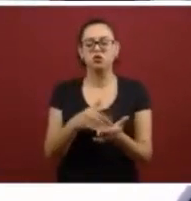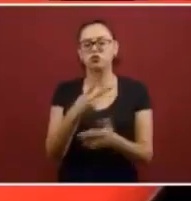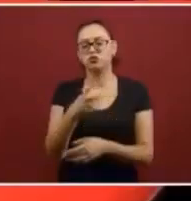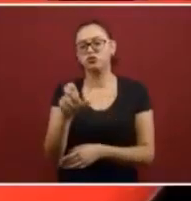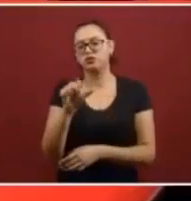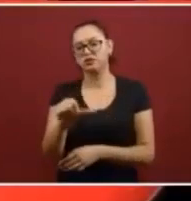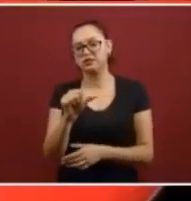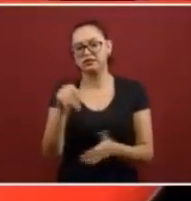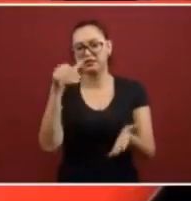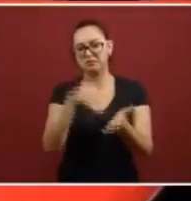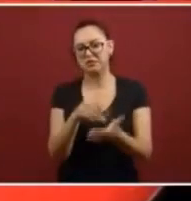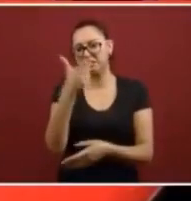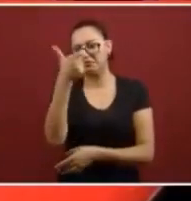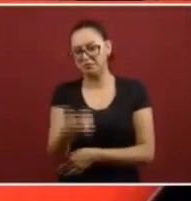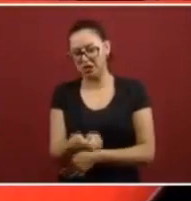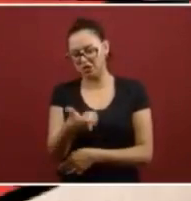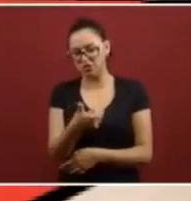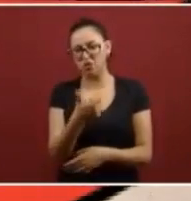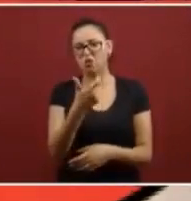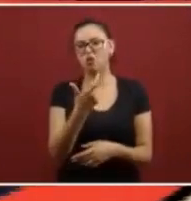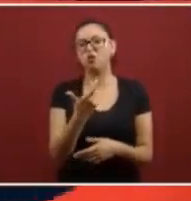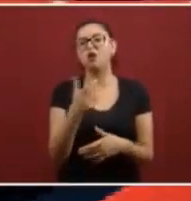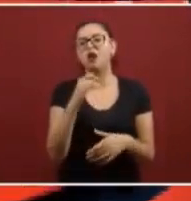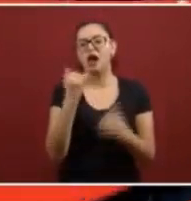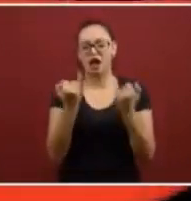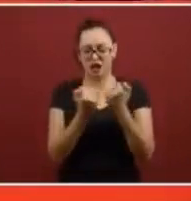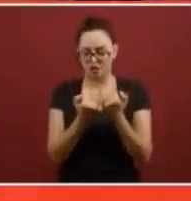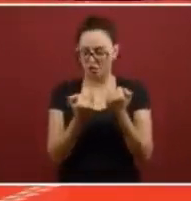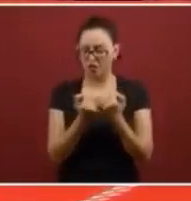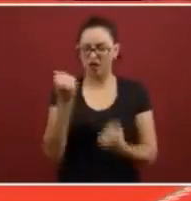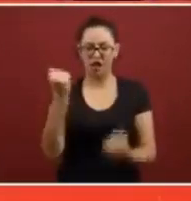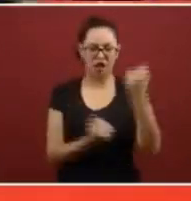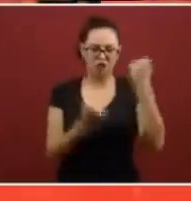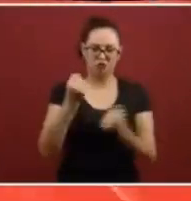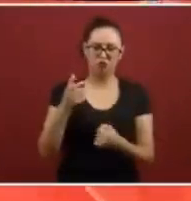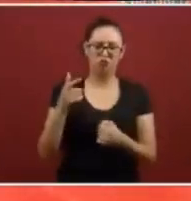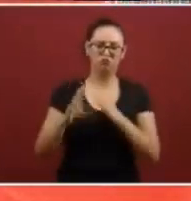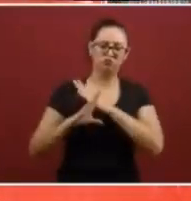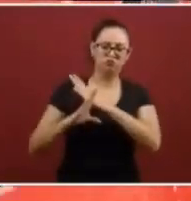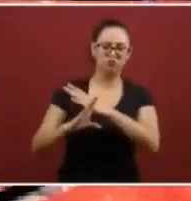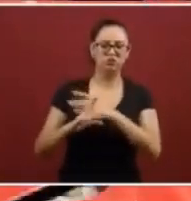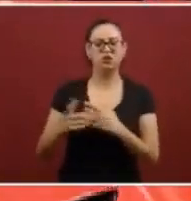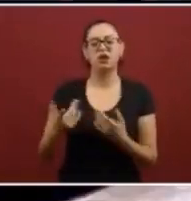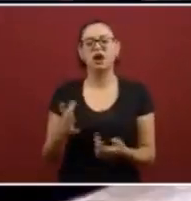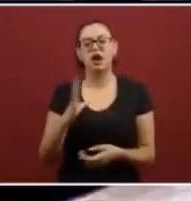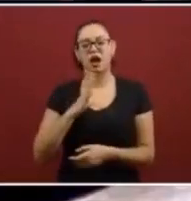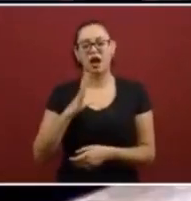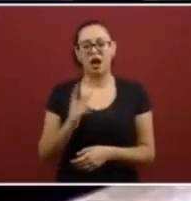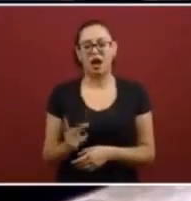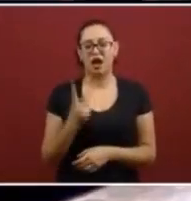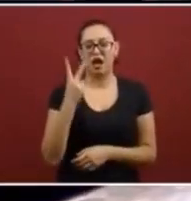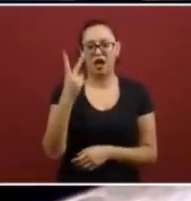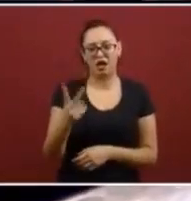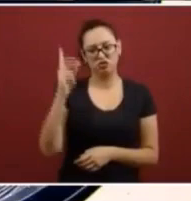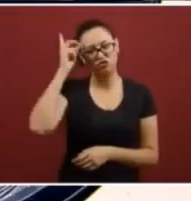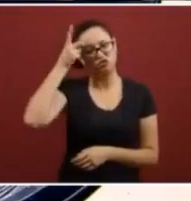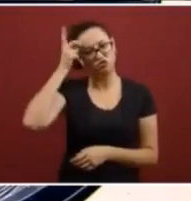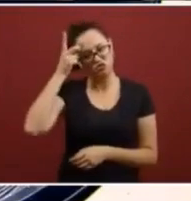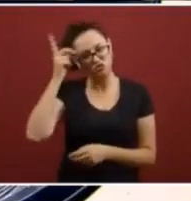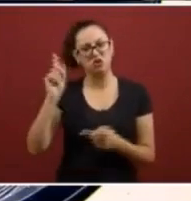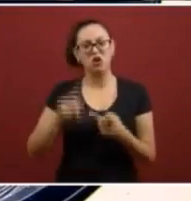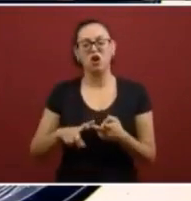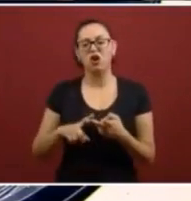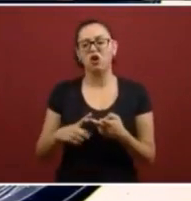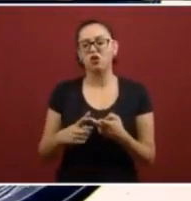pesos. Vamos a purple. también a vender vehículos blindados. Porsche. Se va a vender dos Porsche, Two dos Porsches, Corvette,